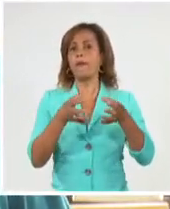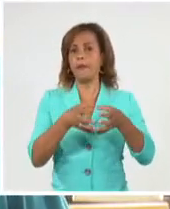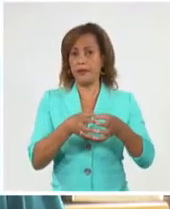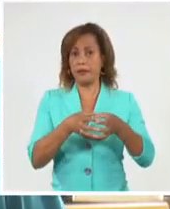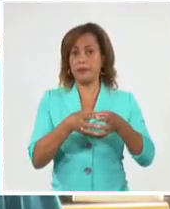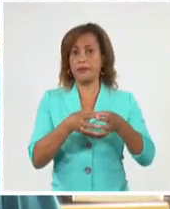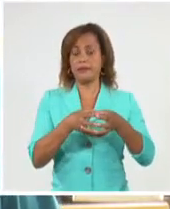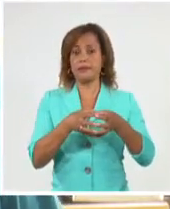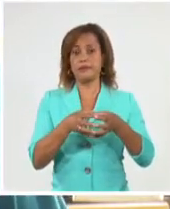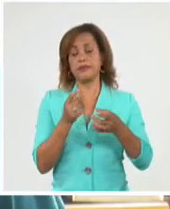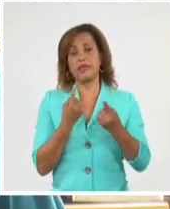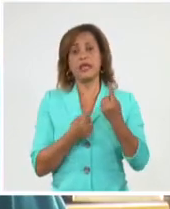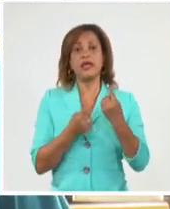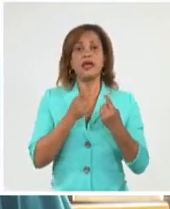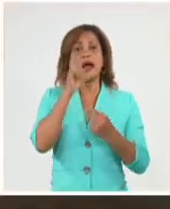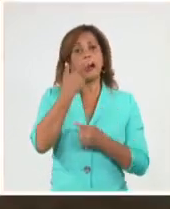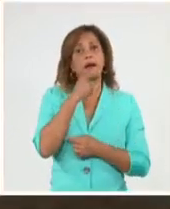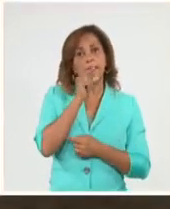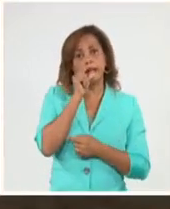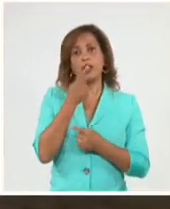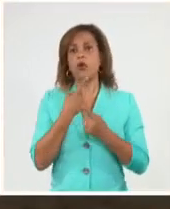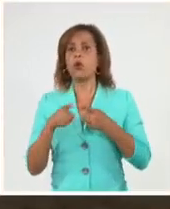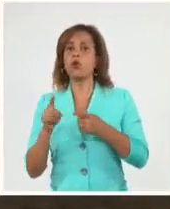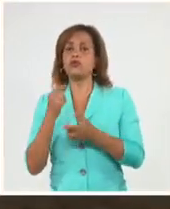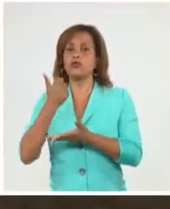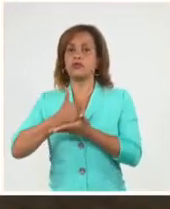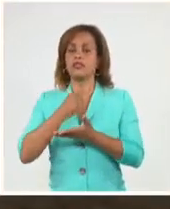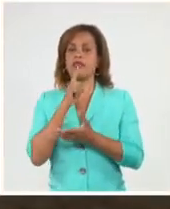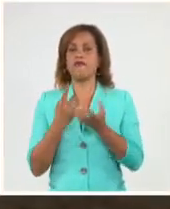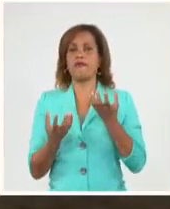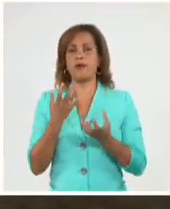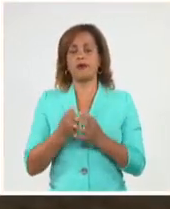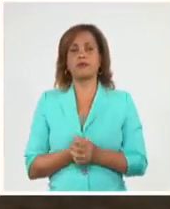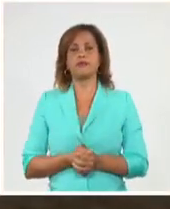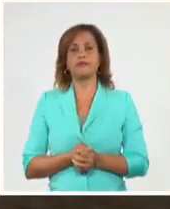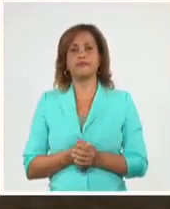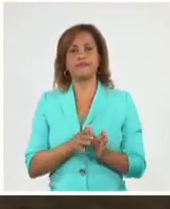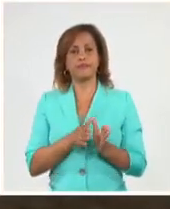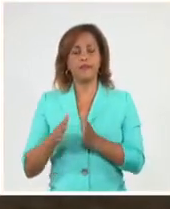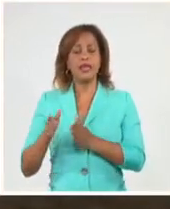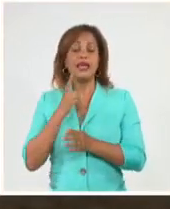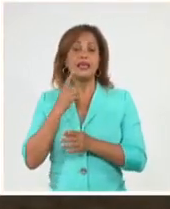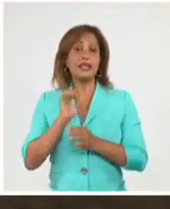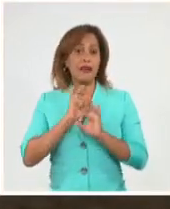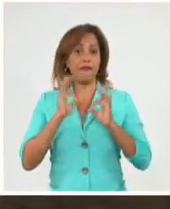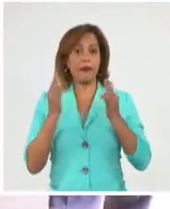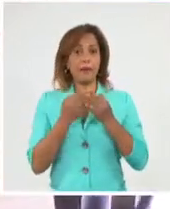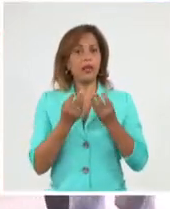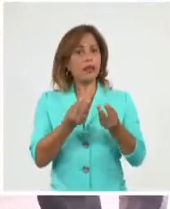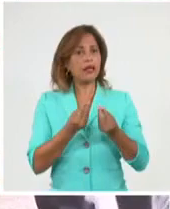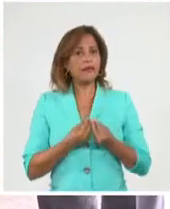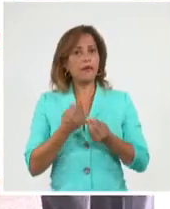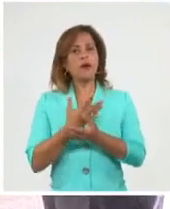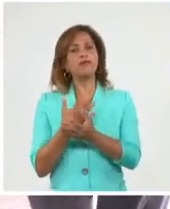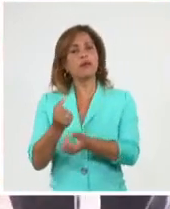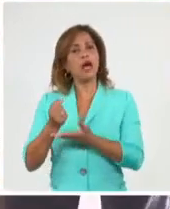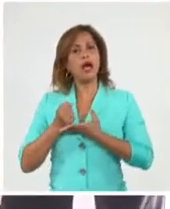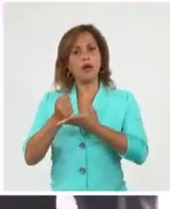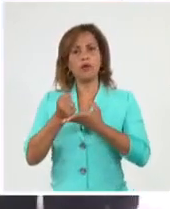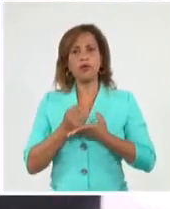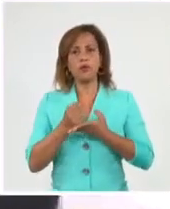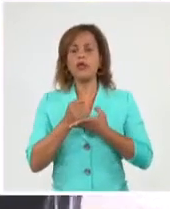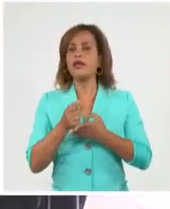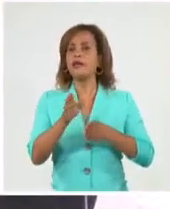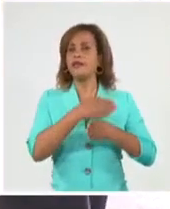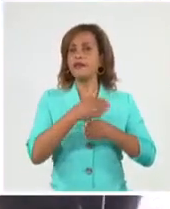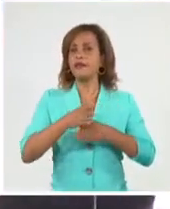sea tanto de Abreu como de Cienfuegos. De esta forma, la familia cienfueguera, como toda Cuba, recibe la ayuda desinteresada de naciones